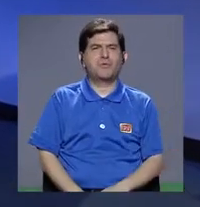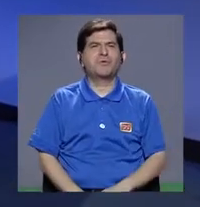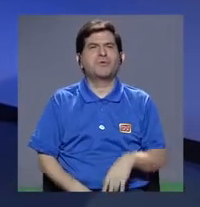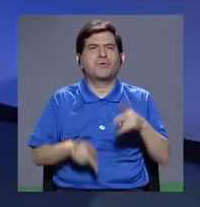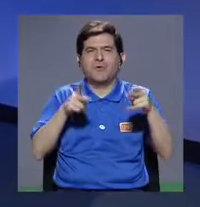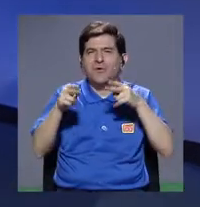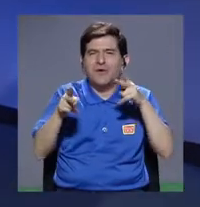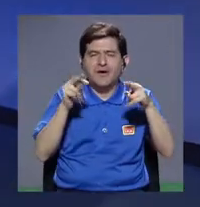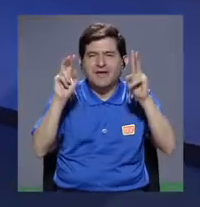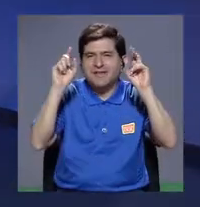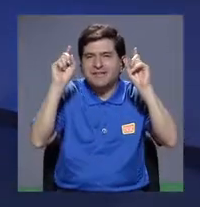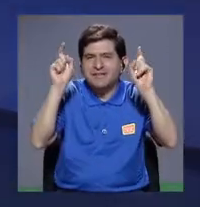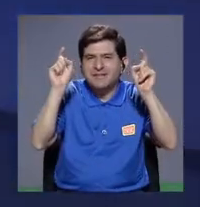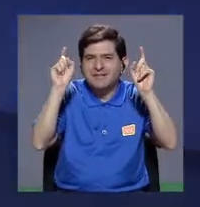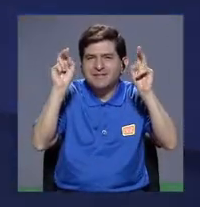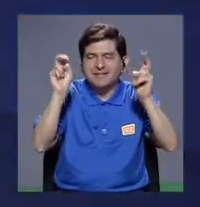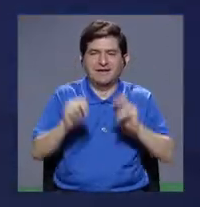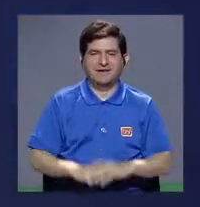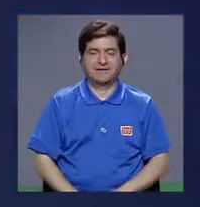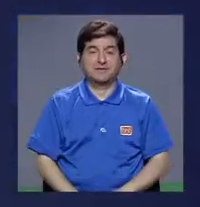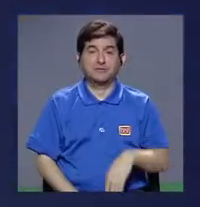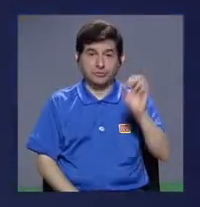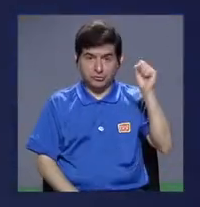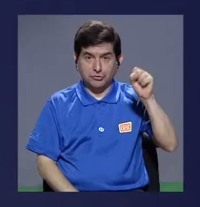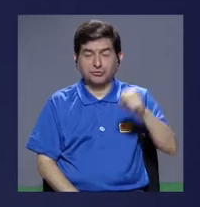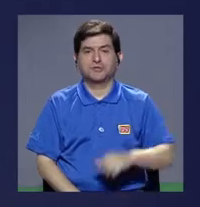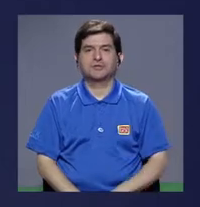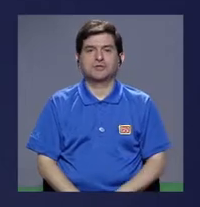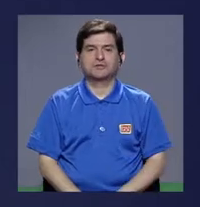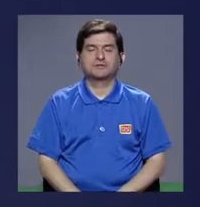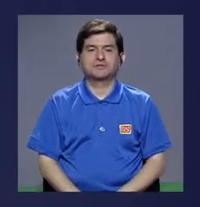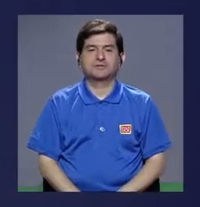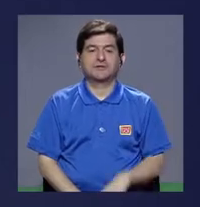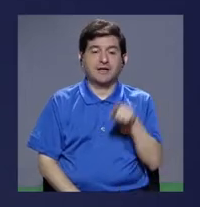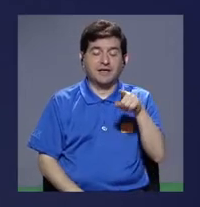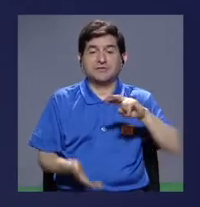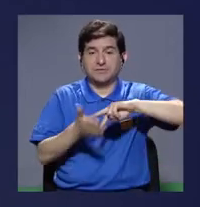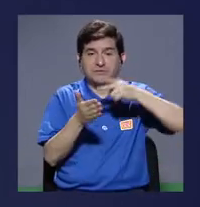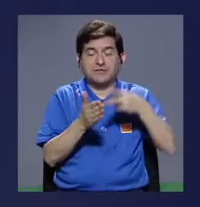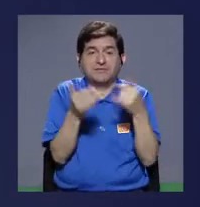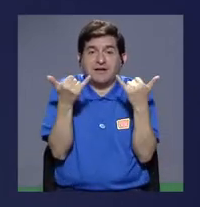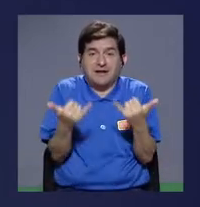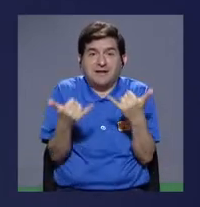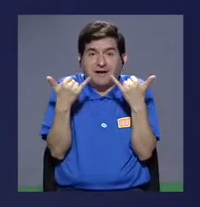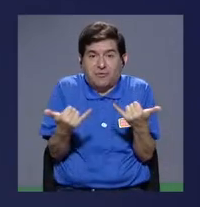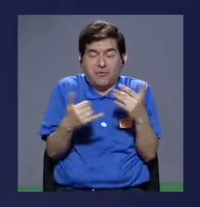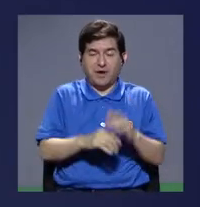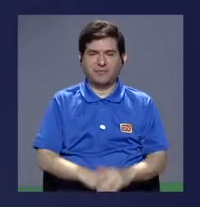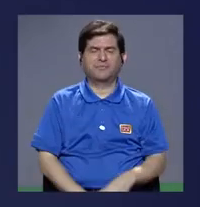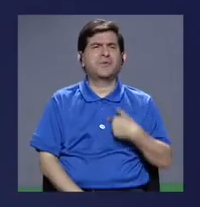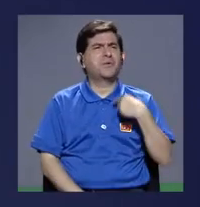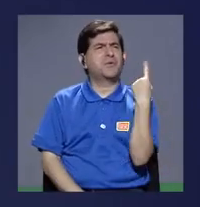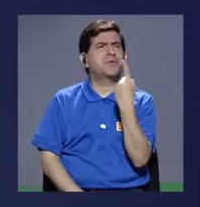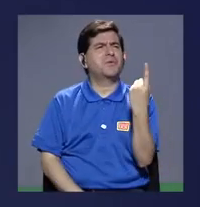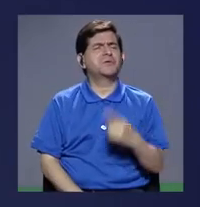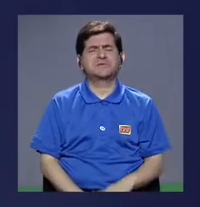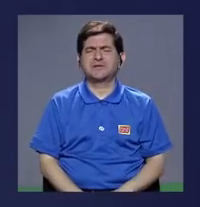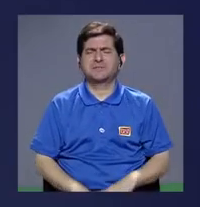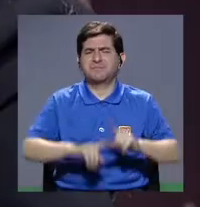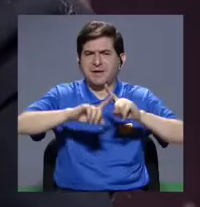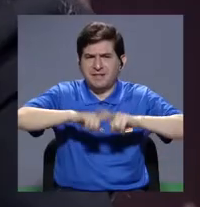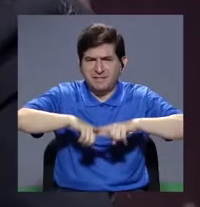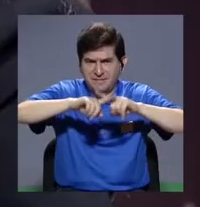concepto de editarse reeditarse sí que es el presente verdad uno siempre vive en función